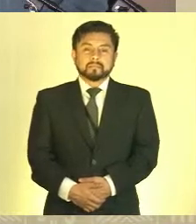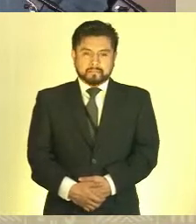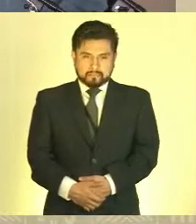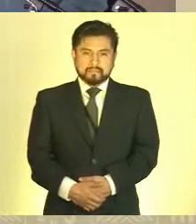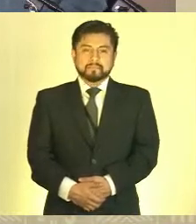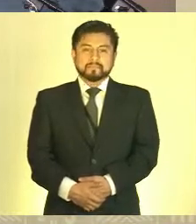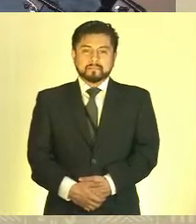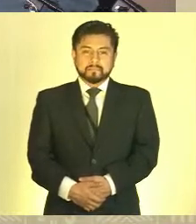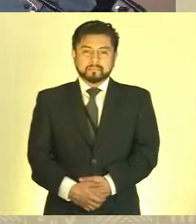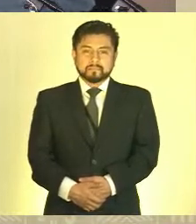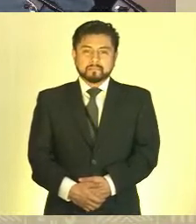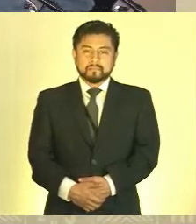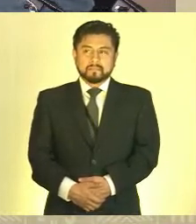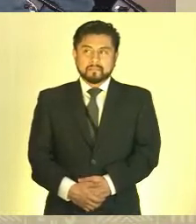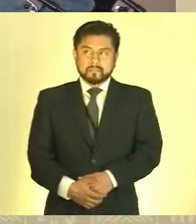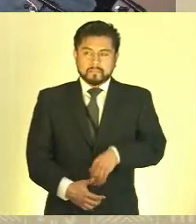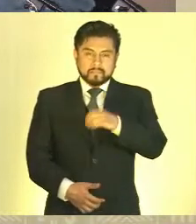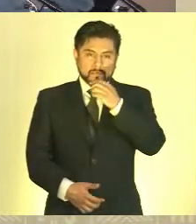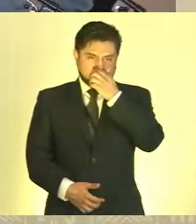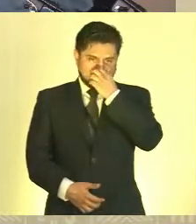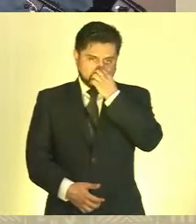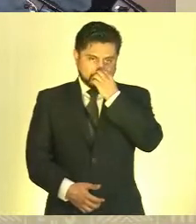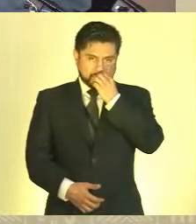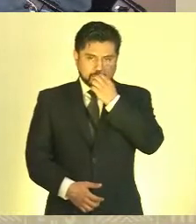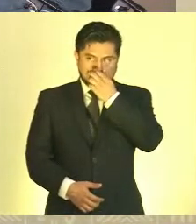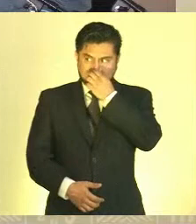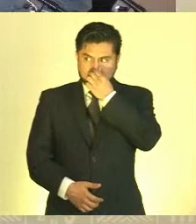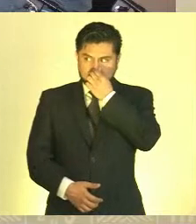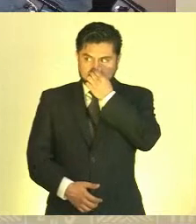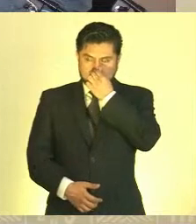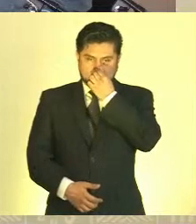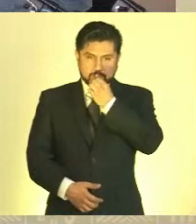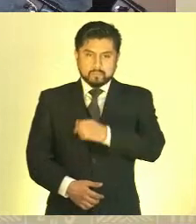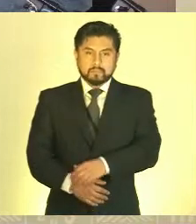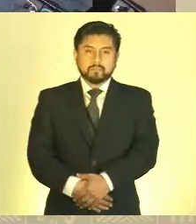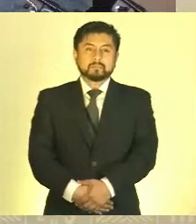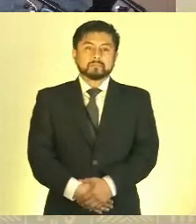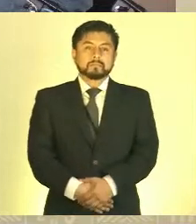este micrófono es a sala, este micrófono es para ti.